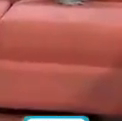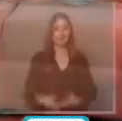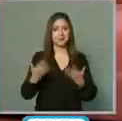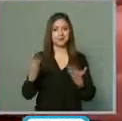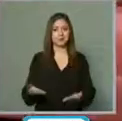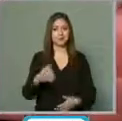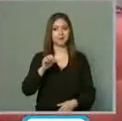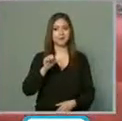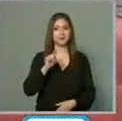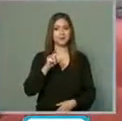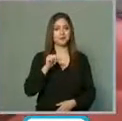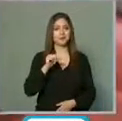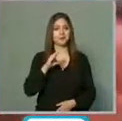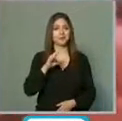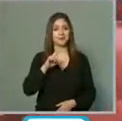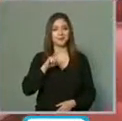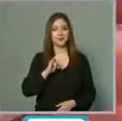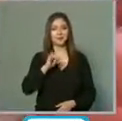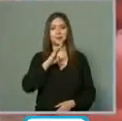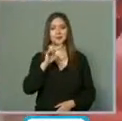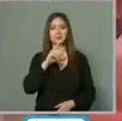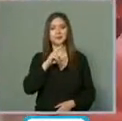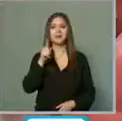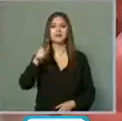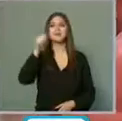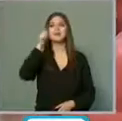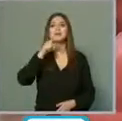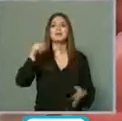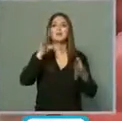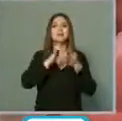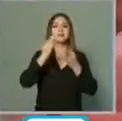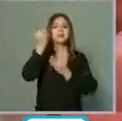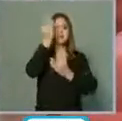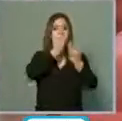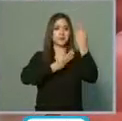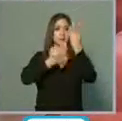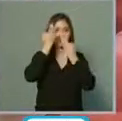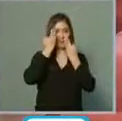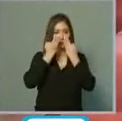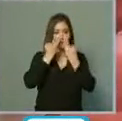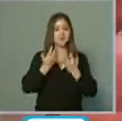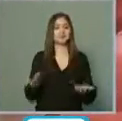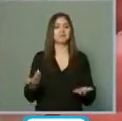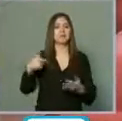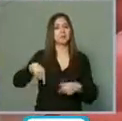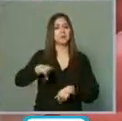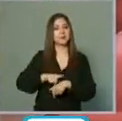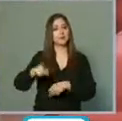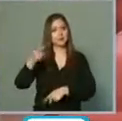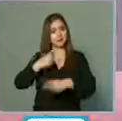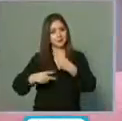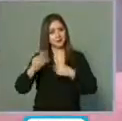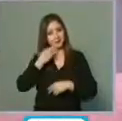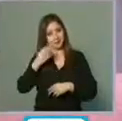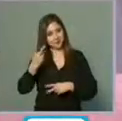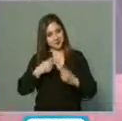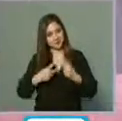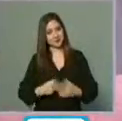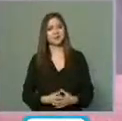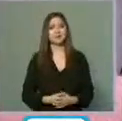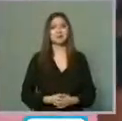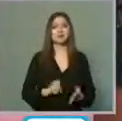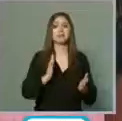Araceli Becerril, nuestra hada de la belleza, experta en belleza, por supuesto, ya está aquí con nosotros, bienvenida. Y además ya